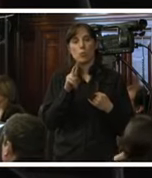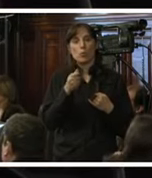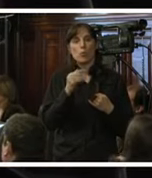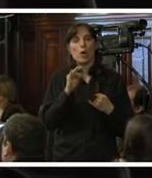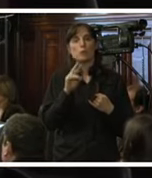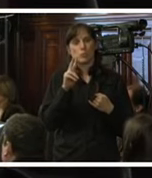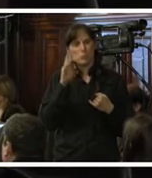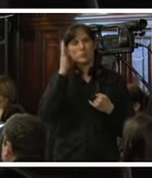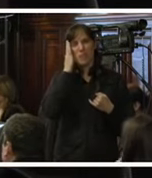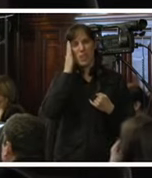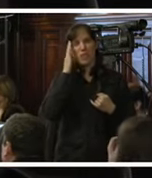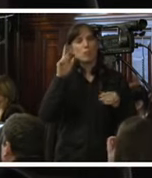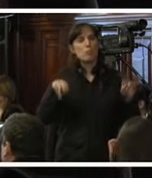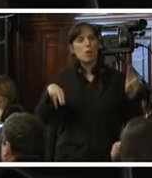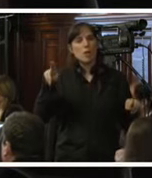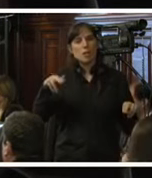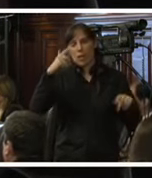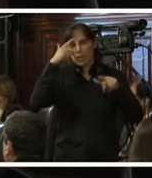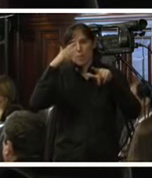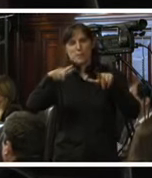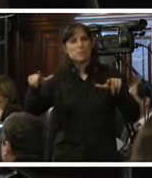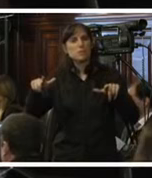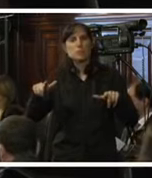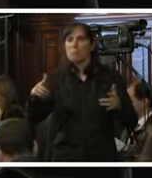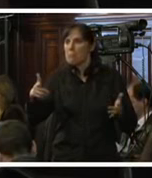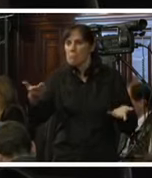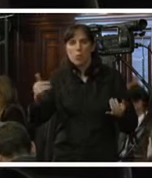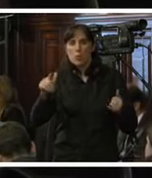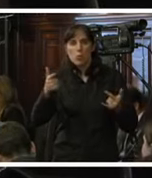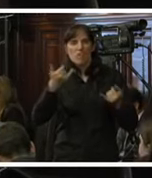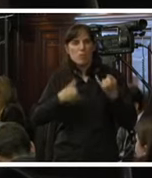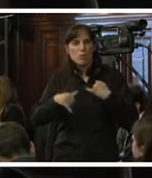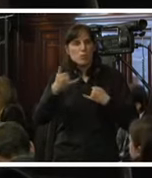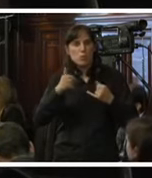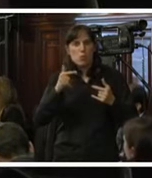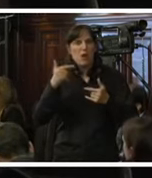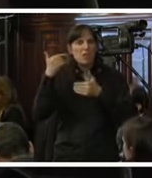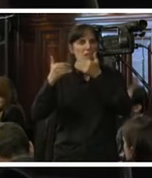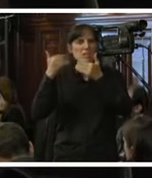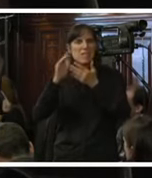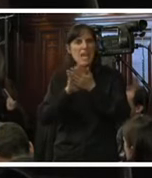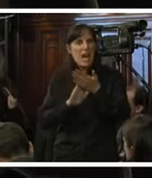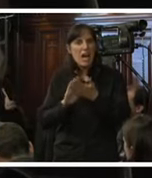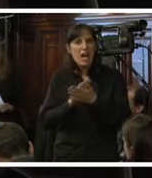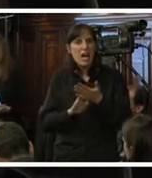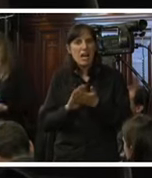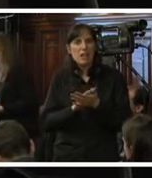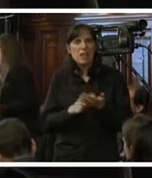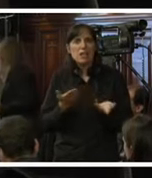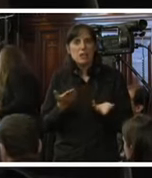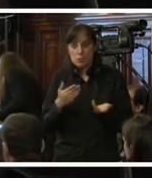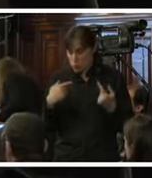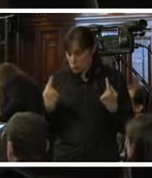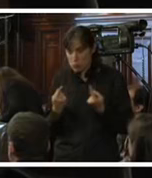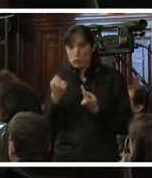muerte de los campesinos no fue investigada, no tenemos ningún avance en ese sentido, por lo menos que nosotros conozcamos, siendo que también fuimos denunciantes de